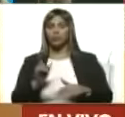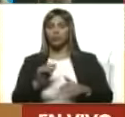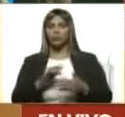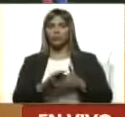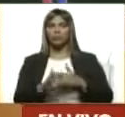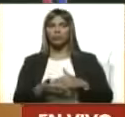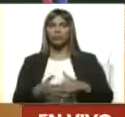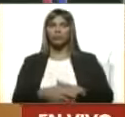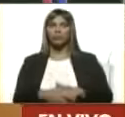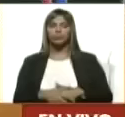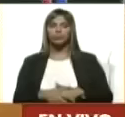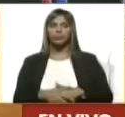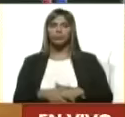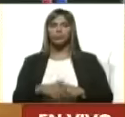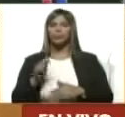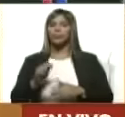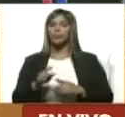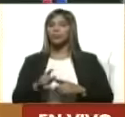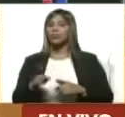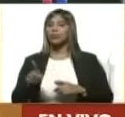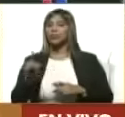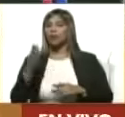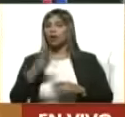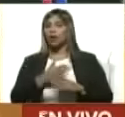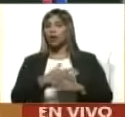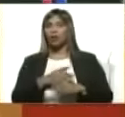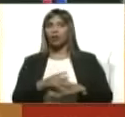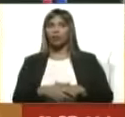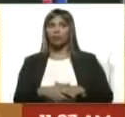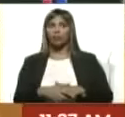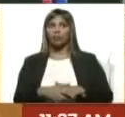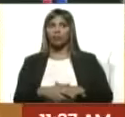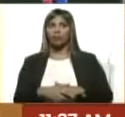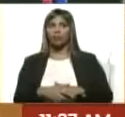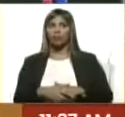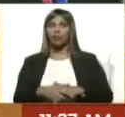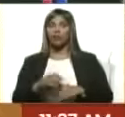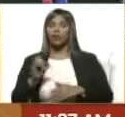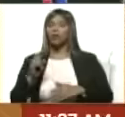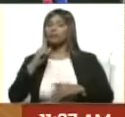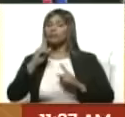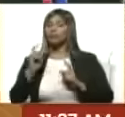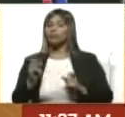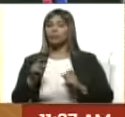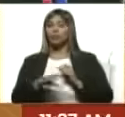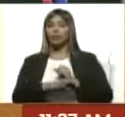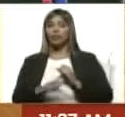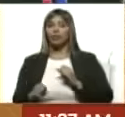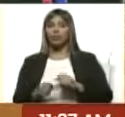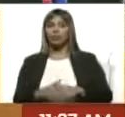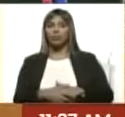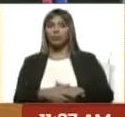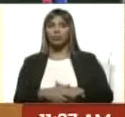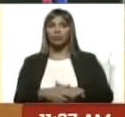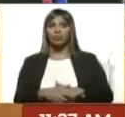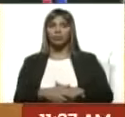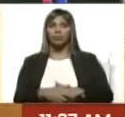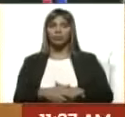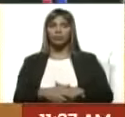acabó. Ya Enrique Mendoza, ese era el método de Enrique Mendoza. Enrique Mendoza era experto en trampas electorales.